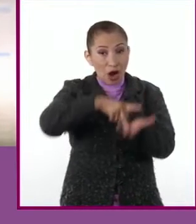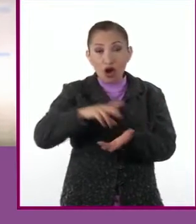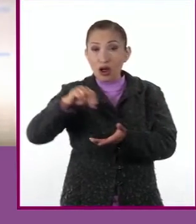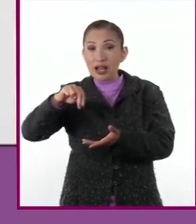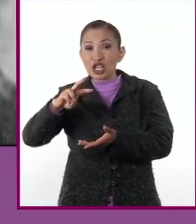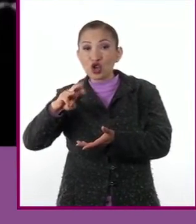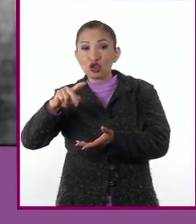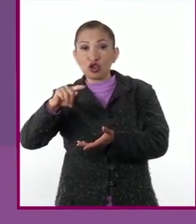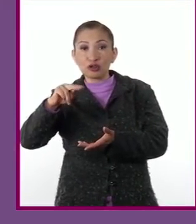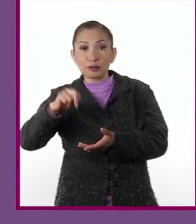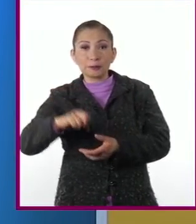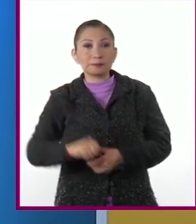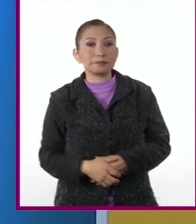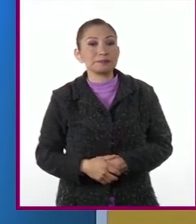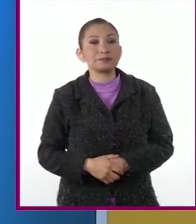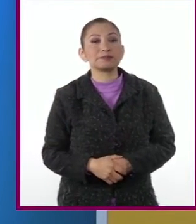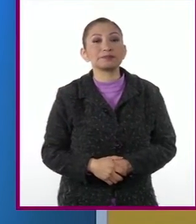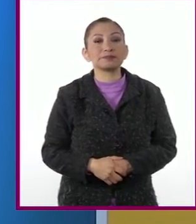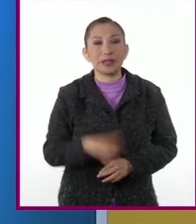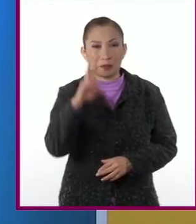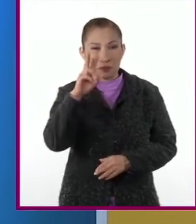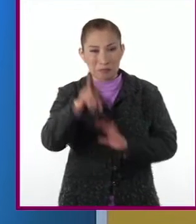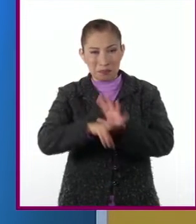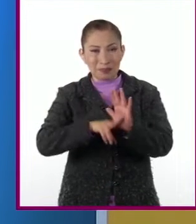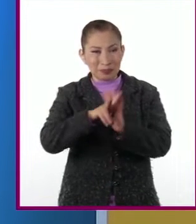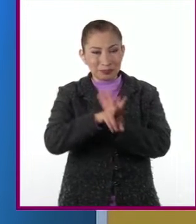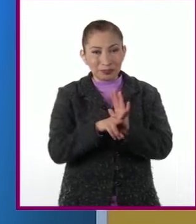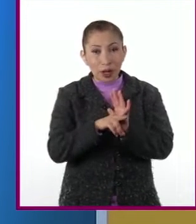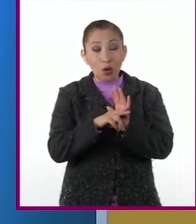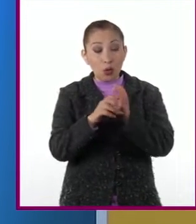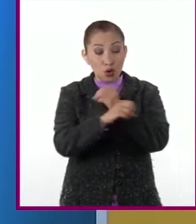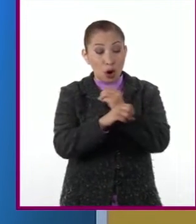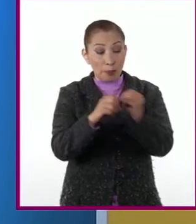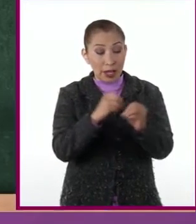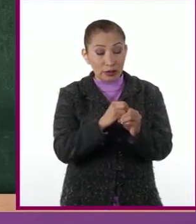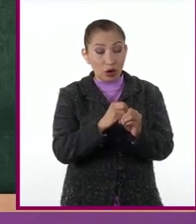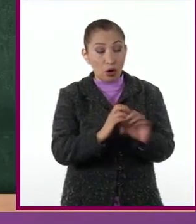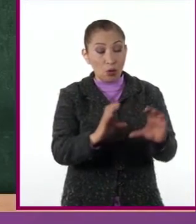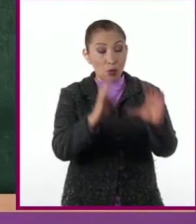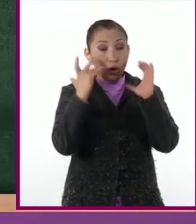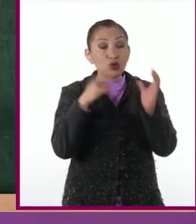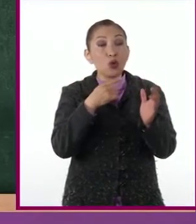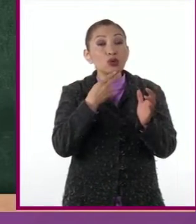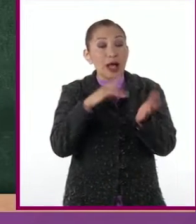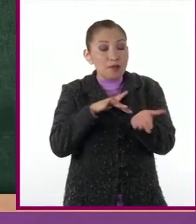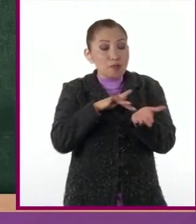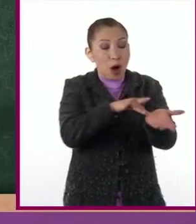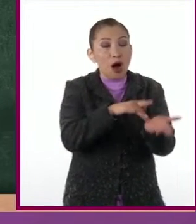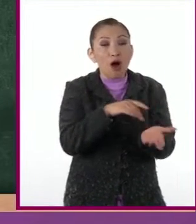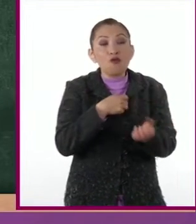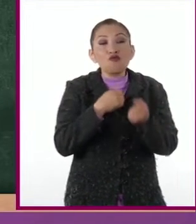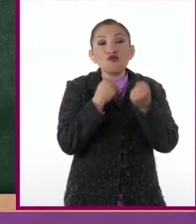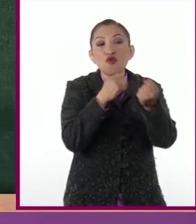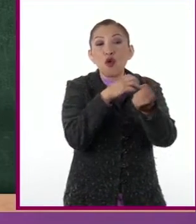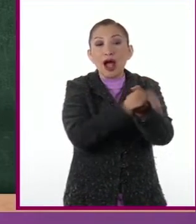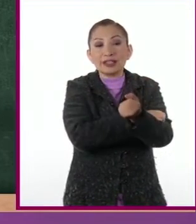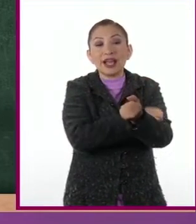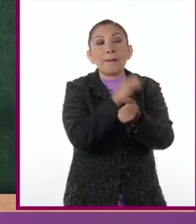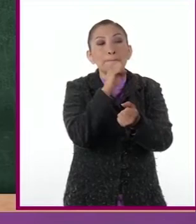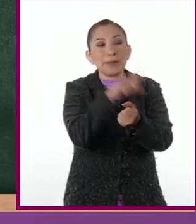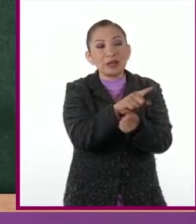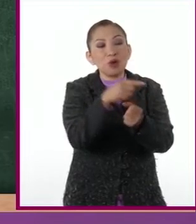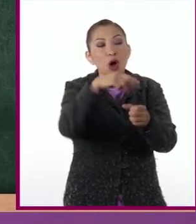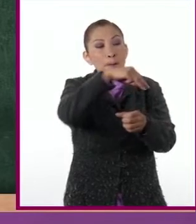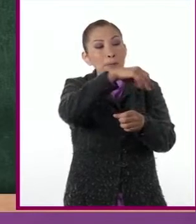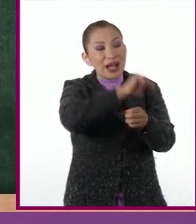de newtons. Como vimos en el video, un cuerpo se acelera cuando se le aplica una fuerza cuyo valor es el producto